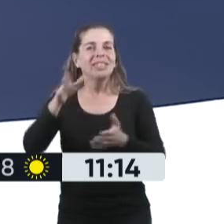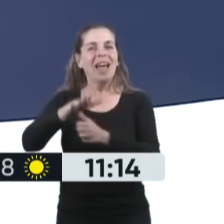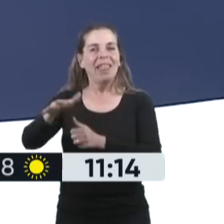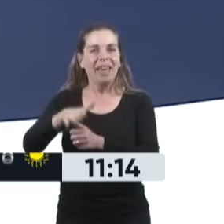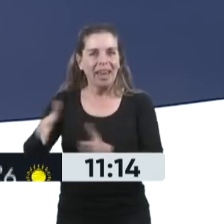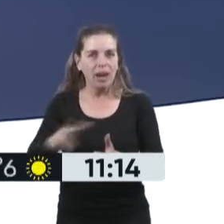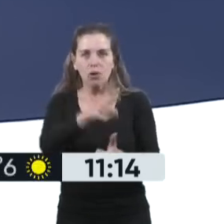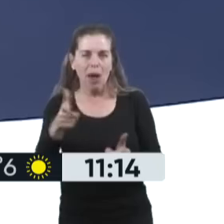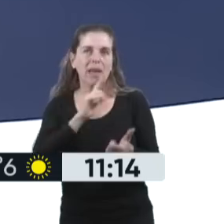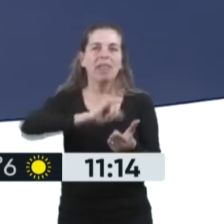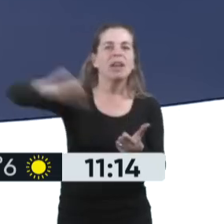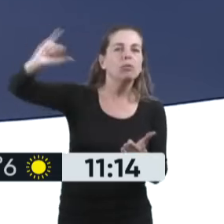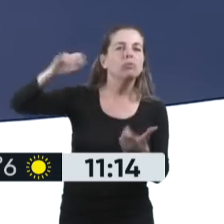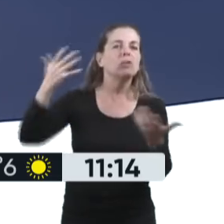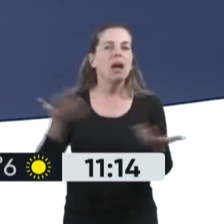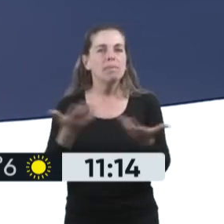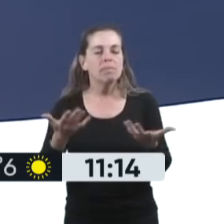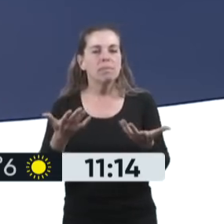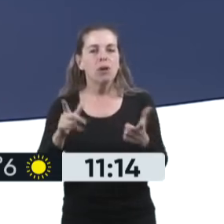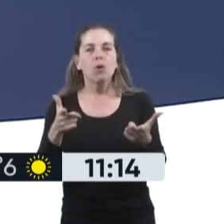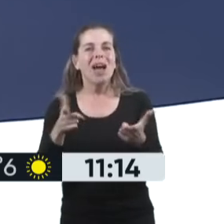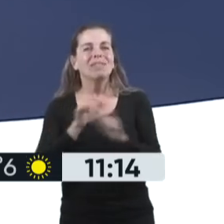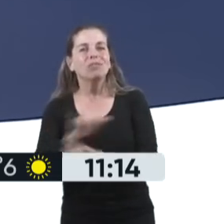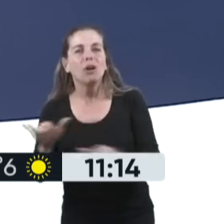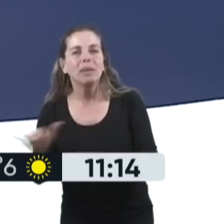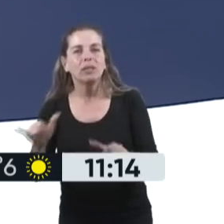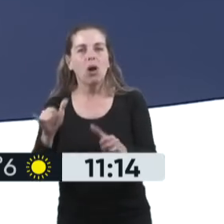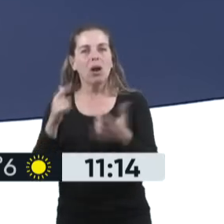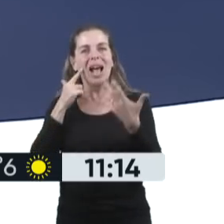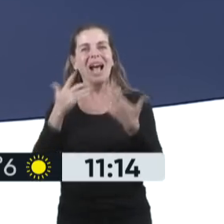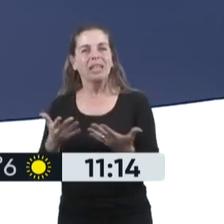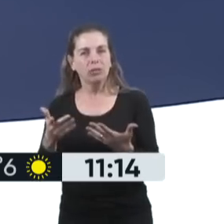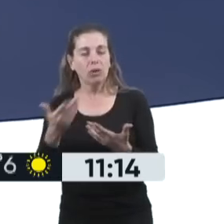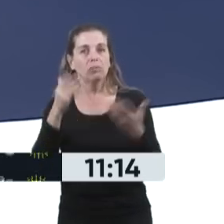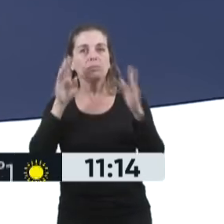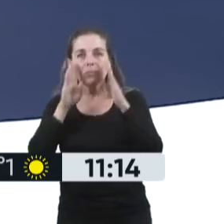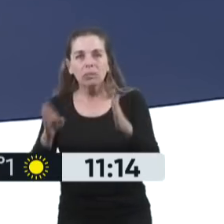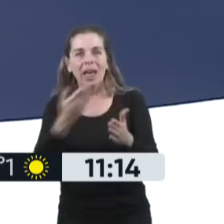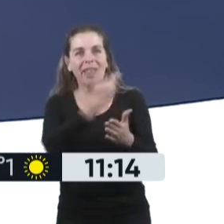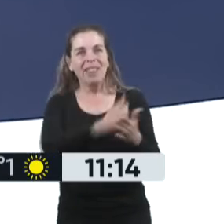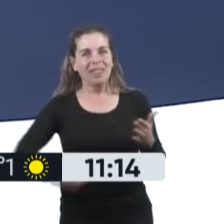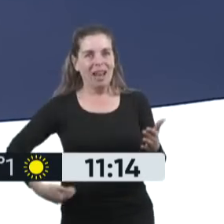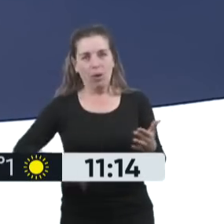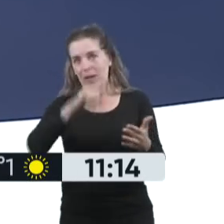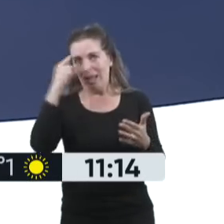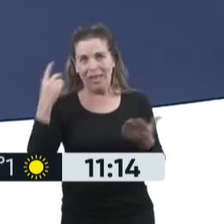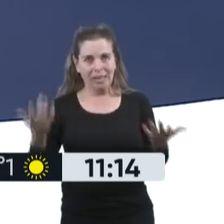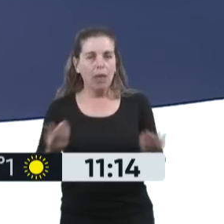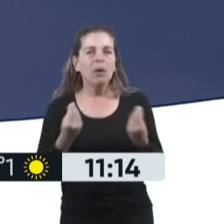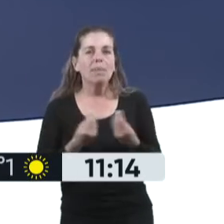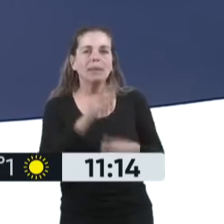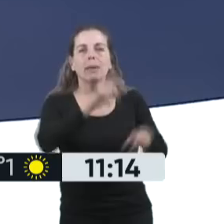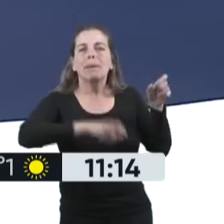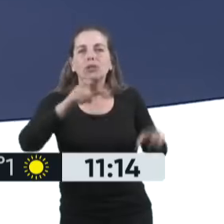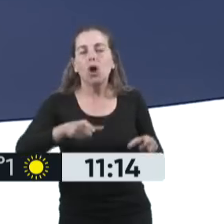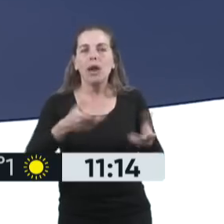una orientación de parte del Estado acerca de estas personas que denuncian y